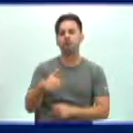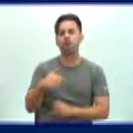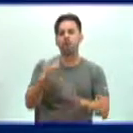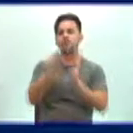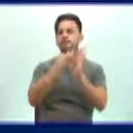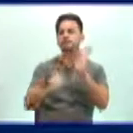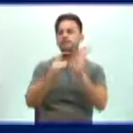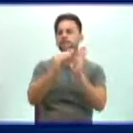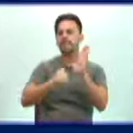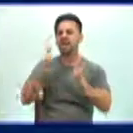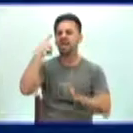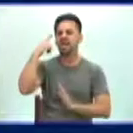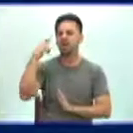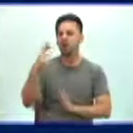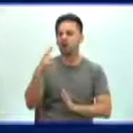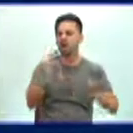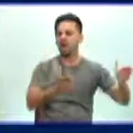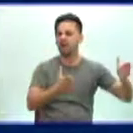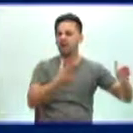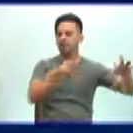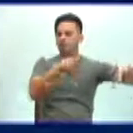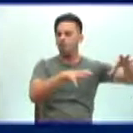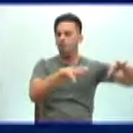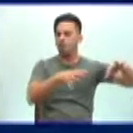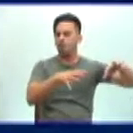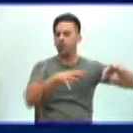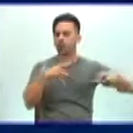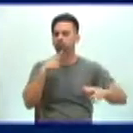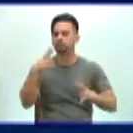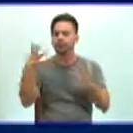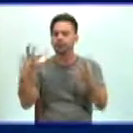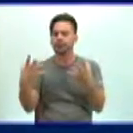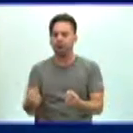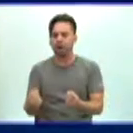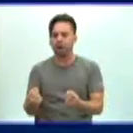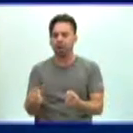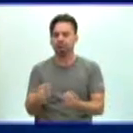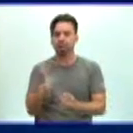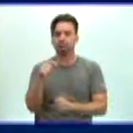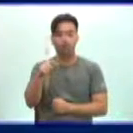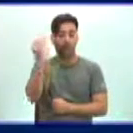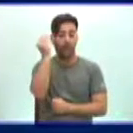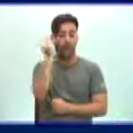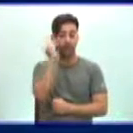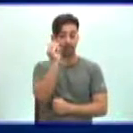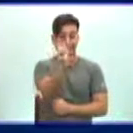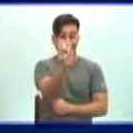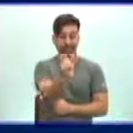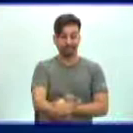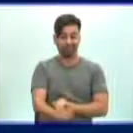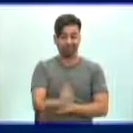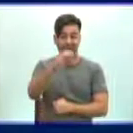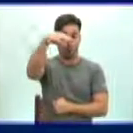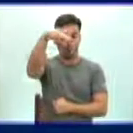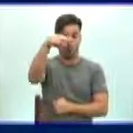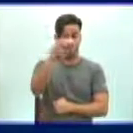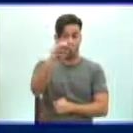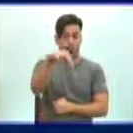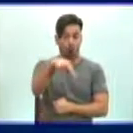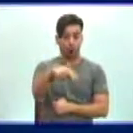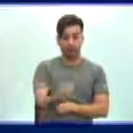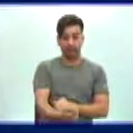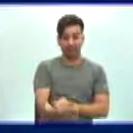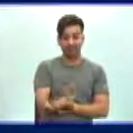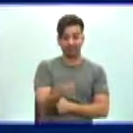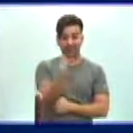los meses de los periodos de lluvia y seca, aprende la palabra mona. Y eso te dice que de mayo a octubre tenemos la